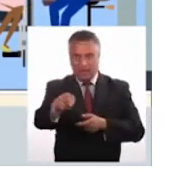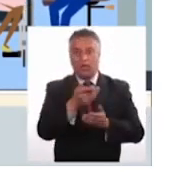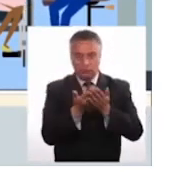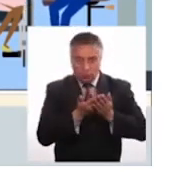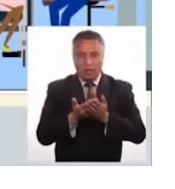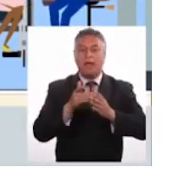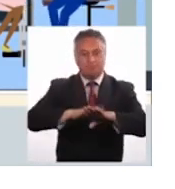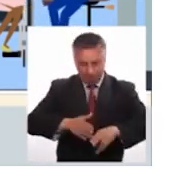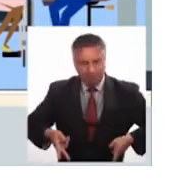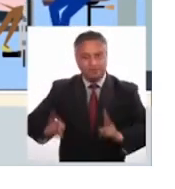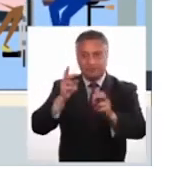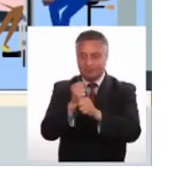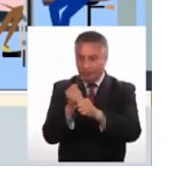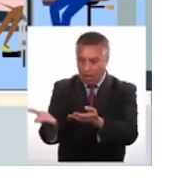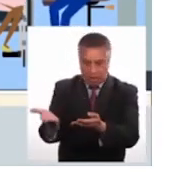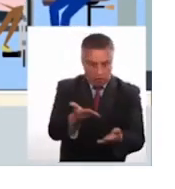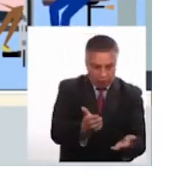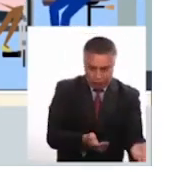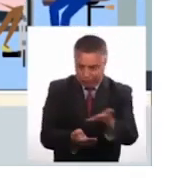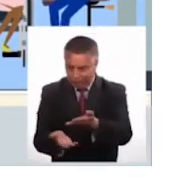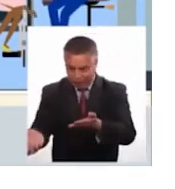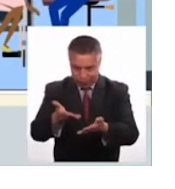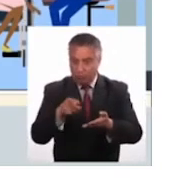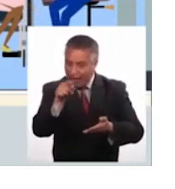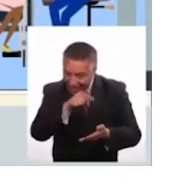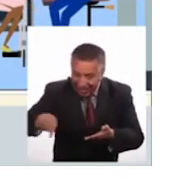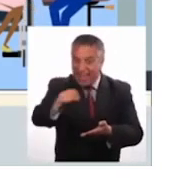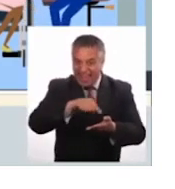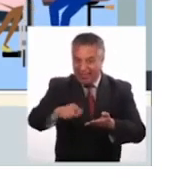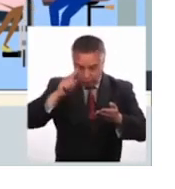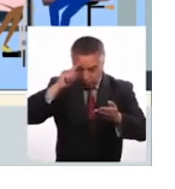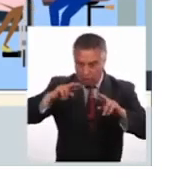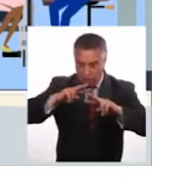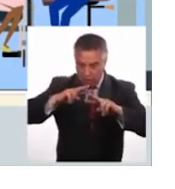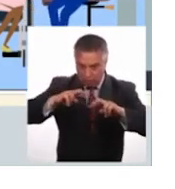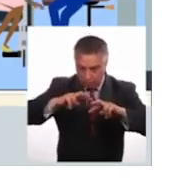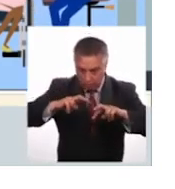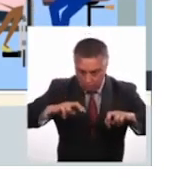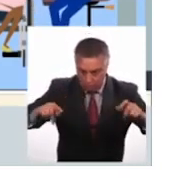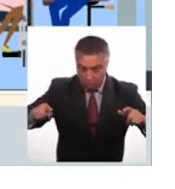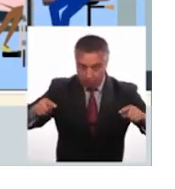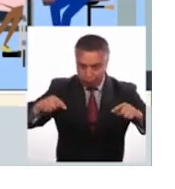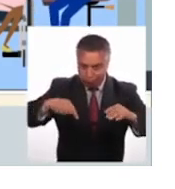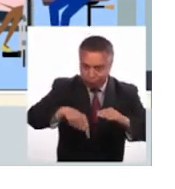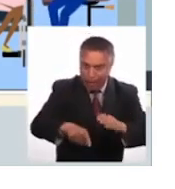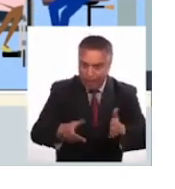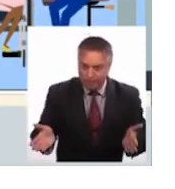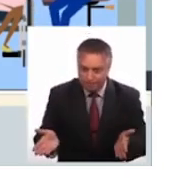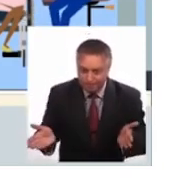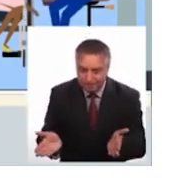estudiantes, permitiéndoles trabajar colaborativamente y que sean ellos y ellas quienes vayan profundizando y autogestionando su